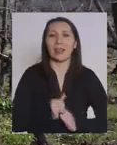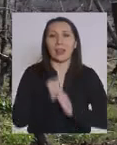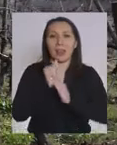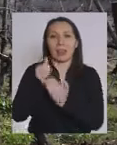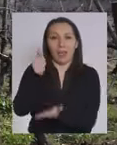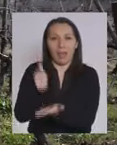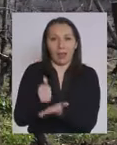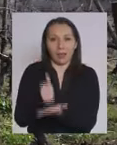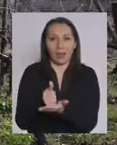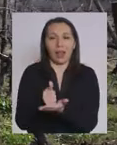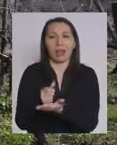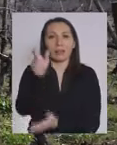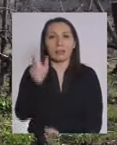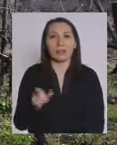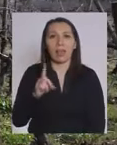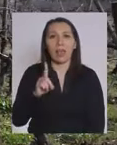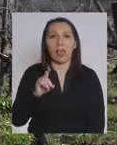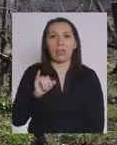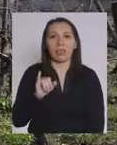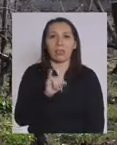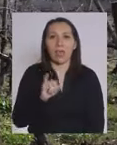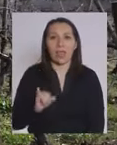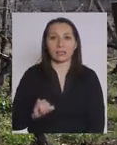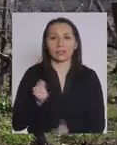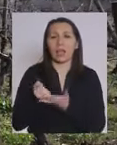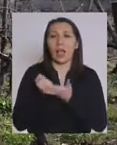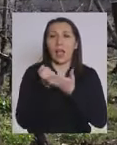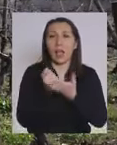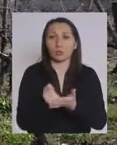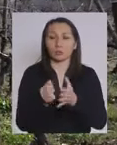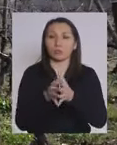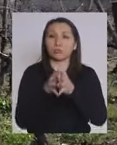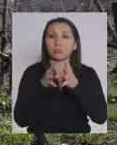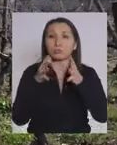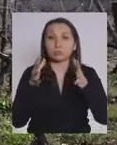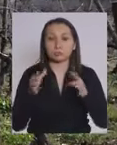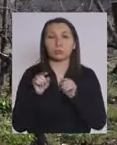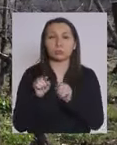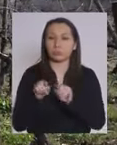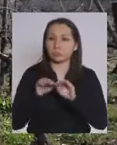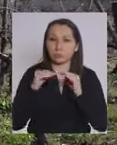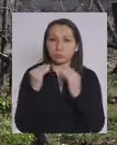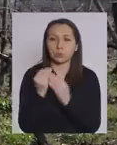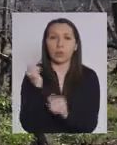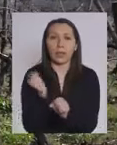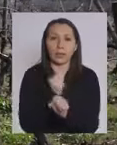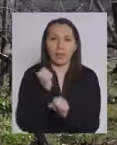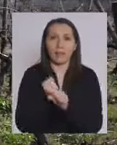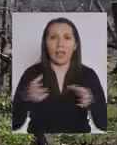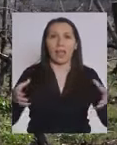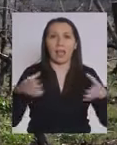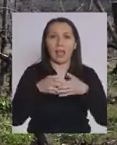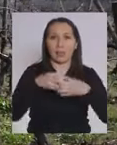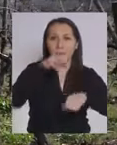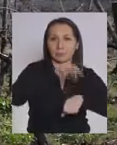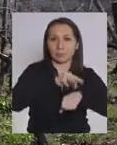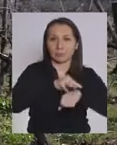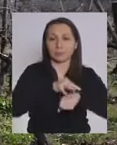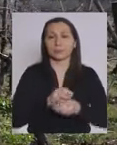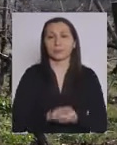su alcalde don juan carlos díaz que ha colaborado plenamente con el trabajo del equipo de salud